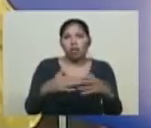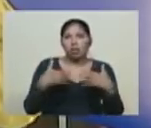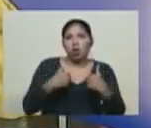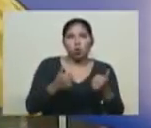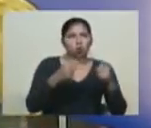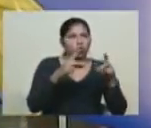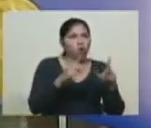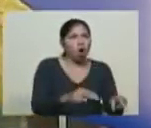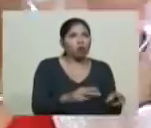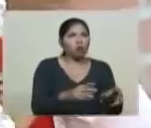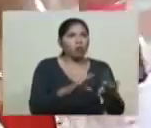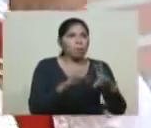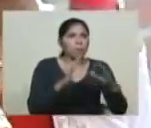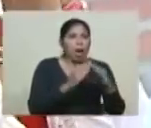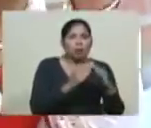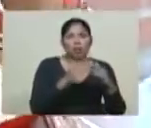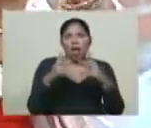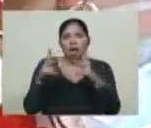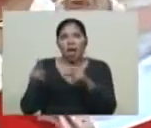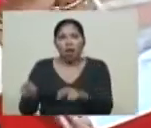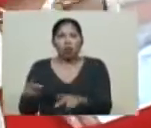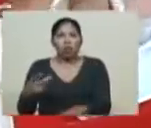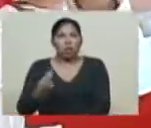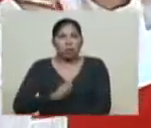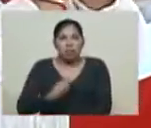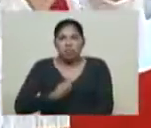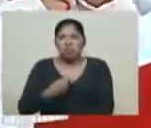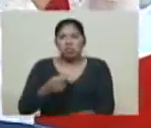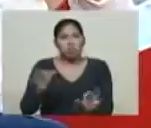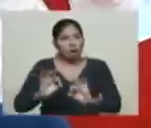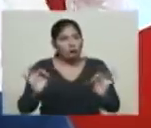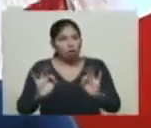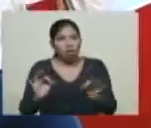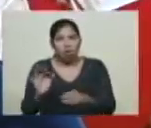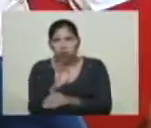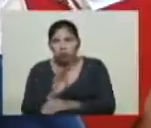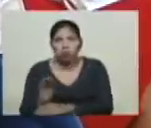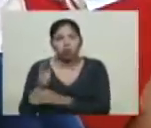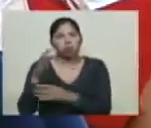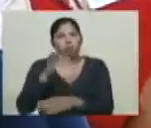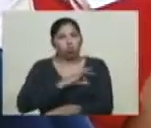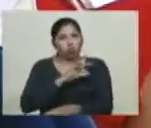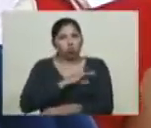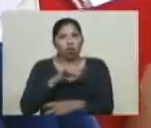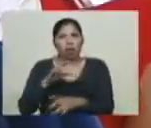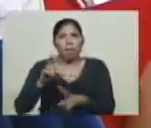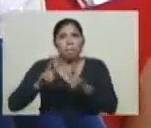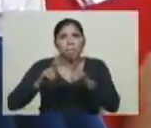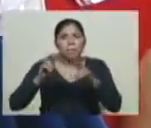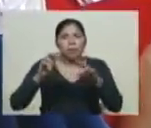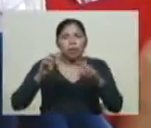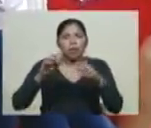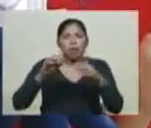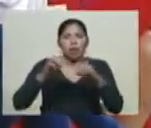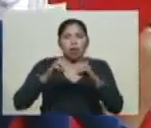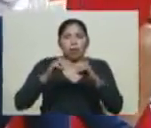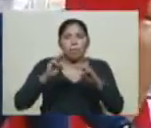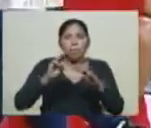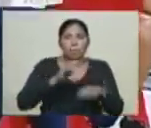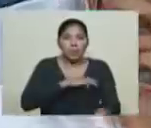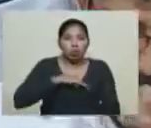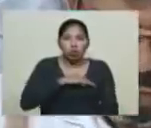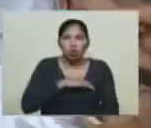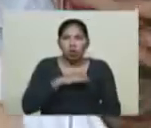vivienda, en trabajo, en pensiones, pensionados, protecciones, seguros, misiones, grandes misiones, carnet de la